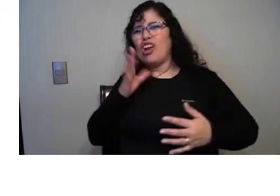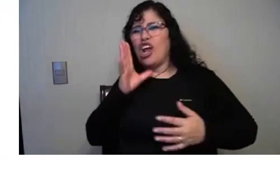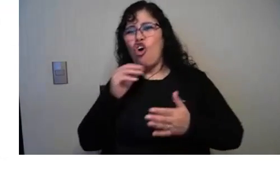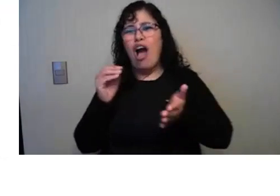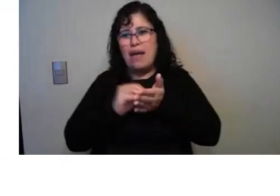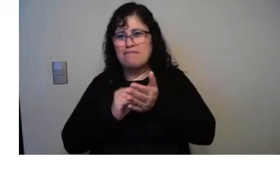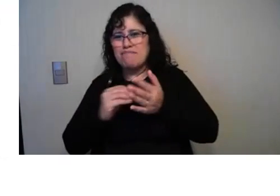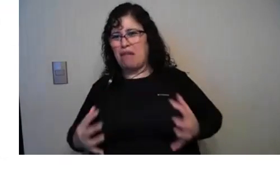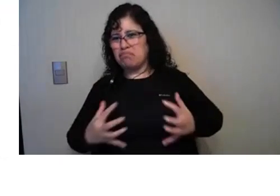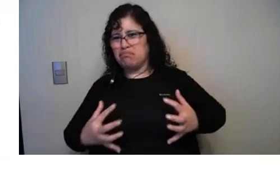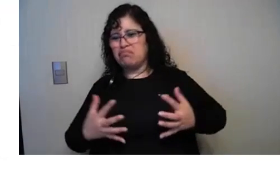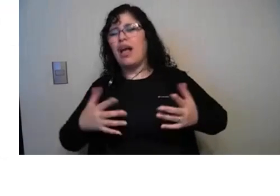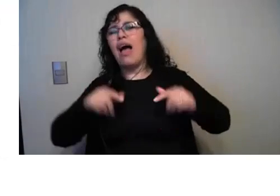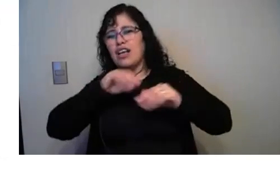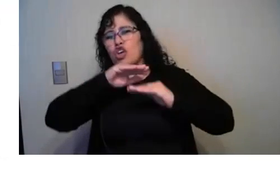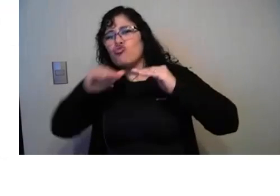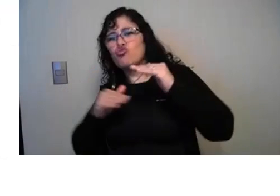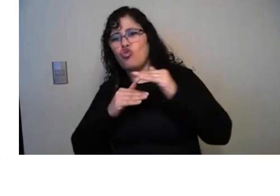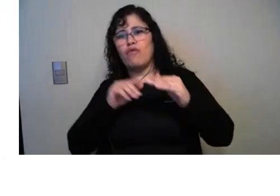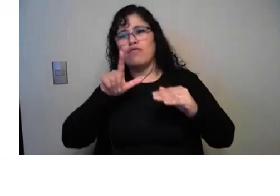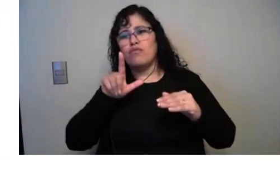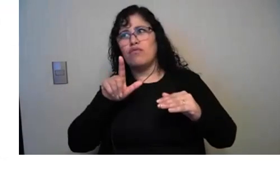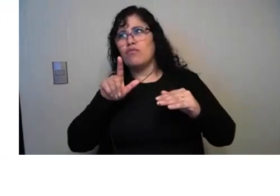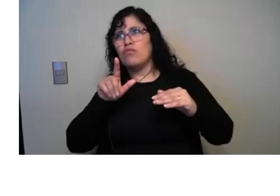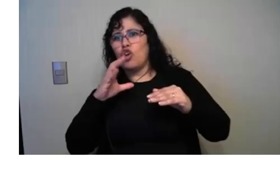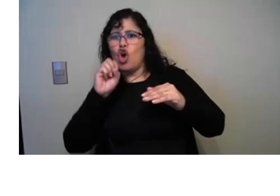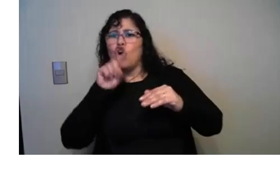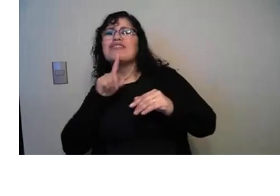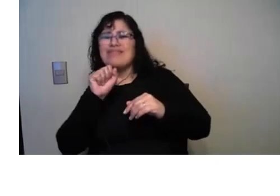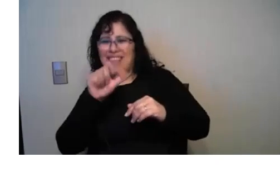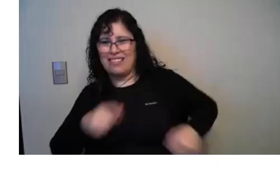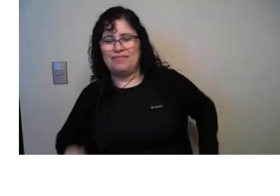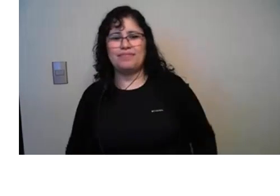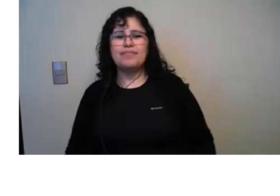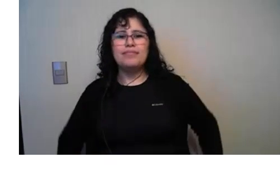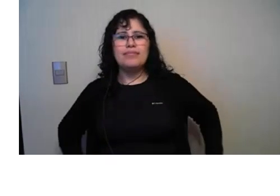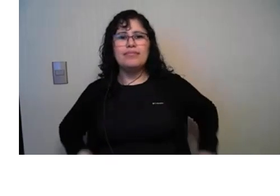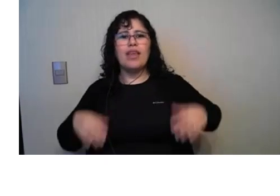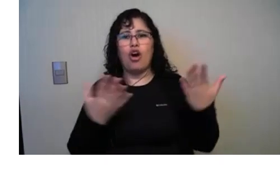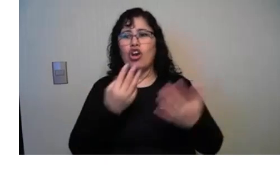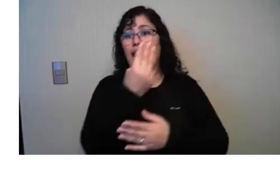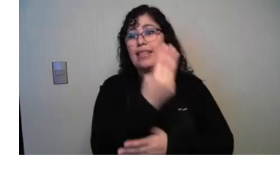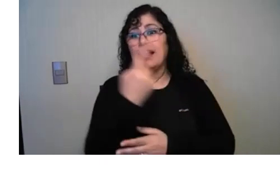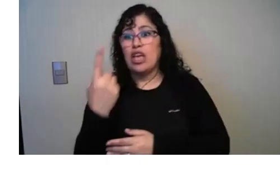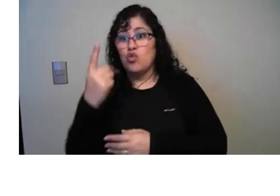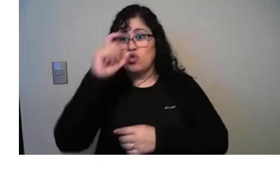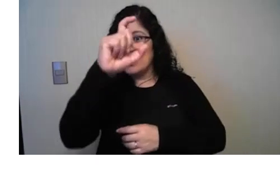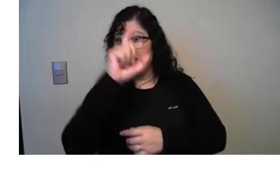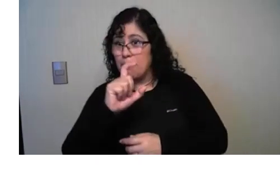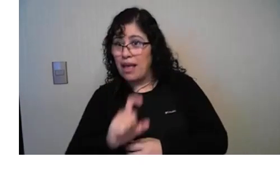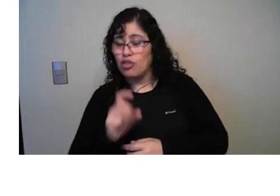Bien, entonces 31 segmentos, 31 nervios separados en